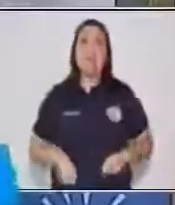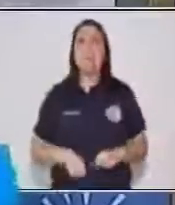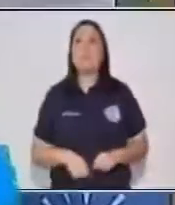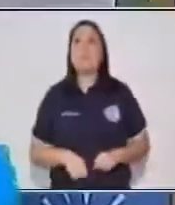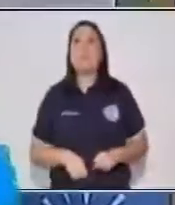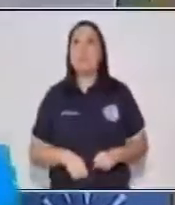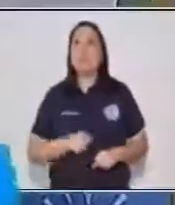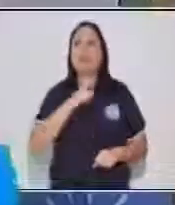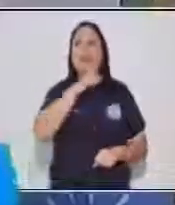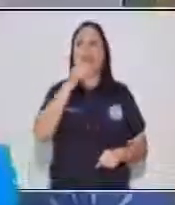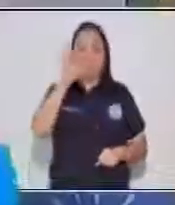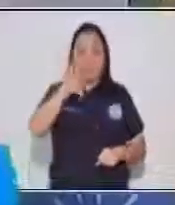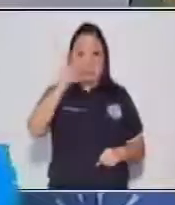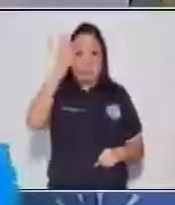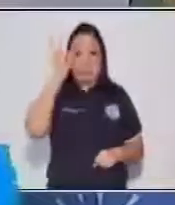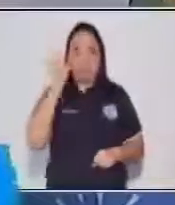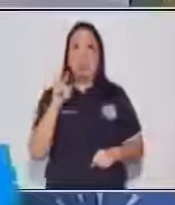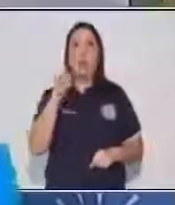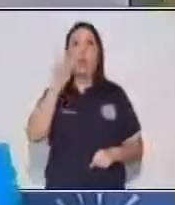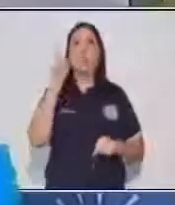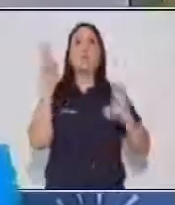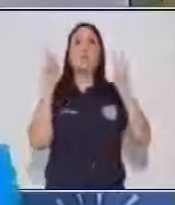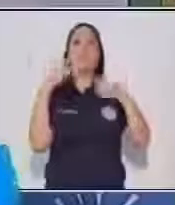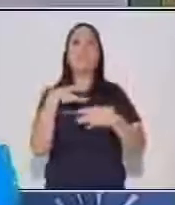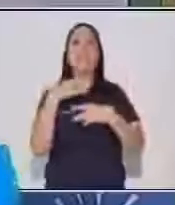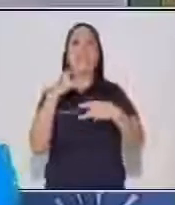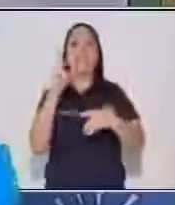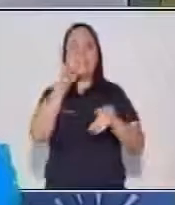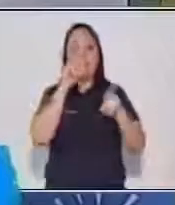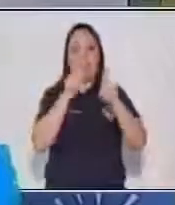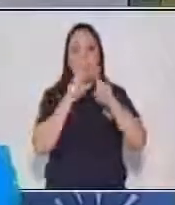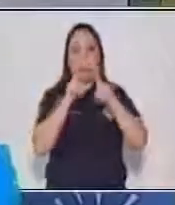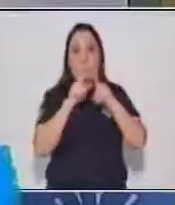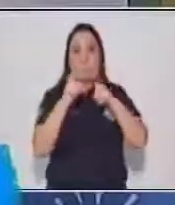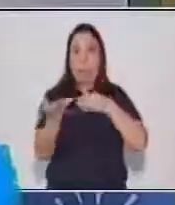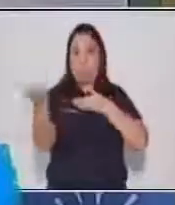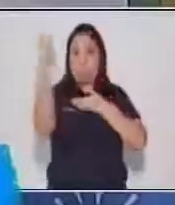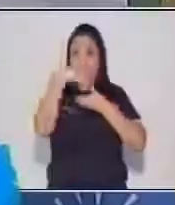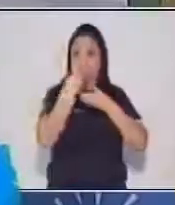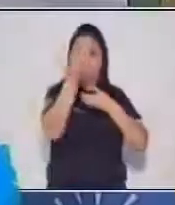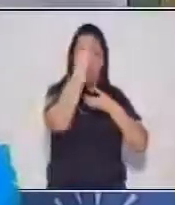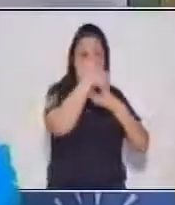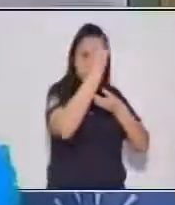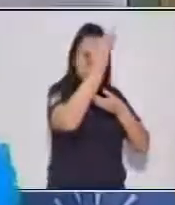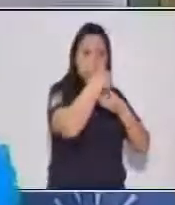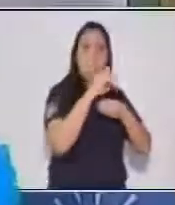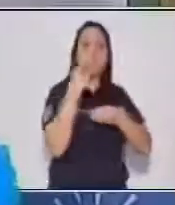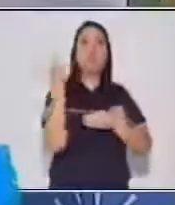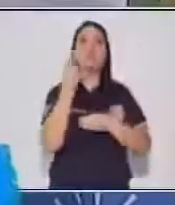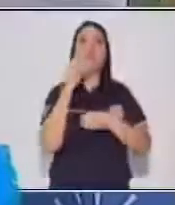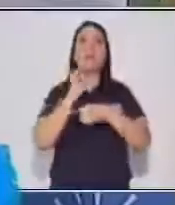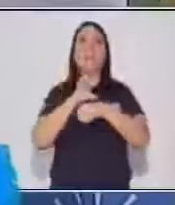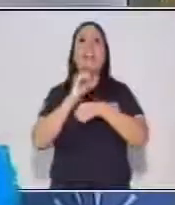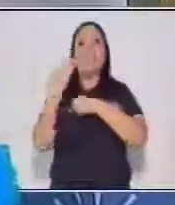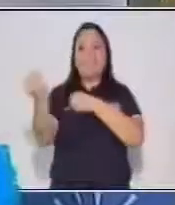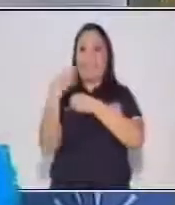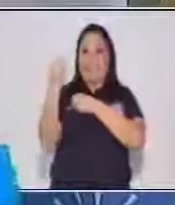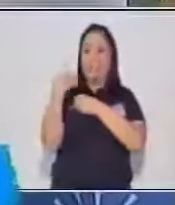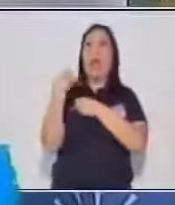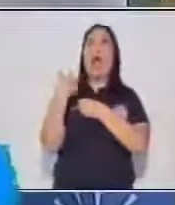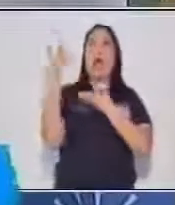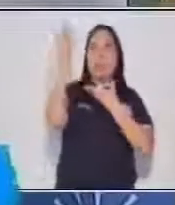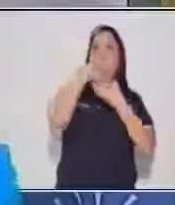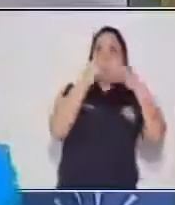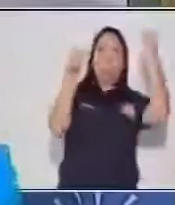es seleccionar un tema de interés, ¿sí? Y aplicar cada una de las recomendaciones que te hemos dado acá,